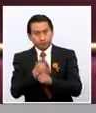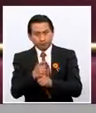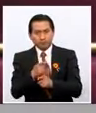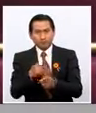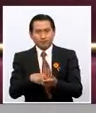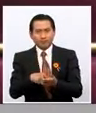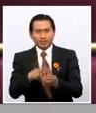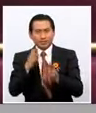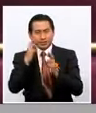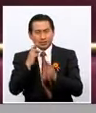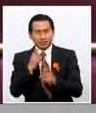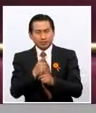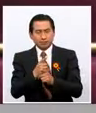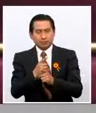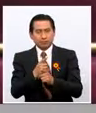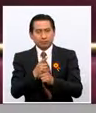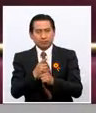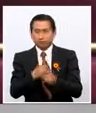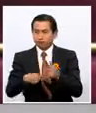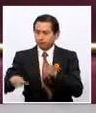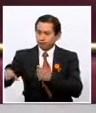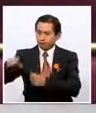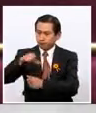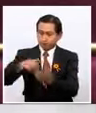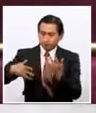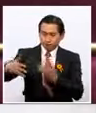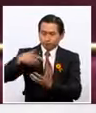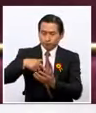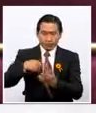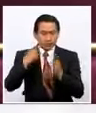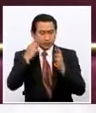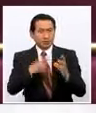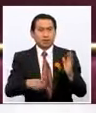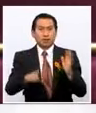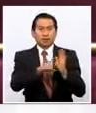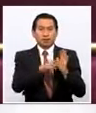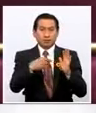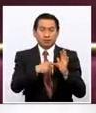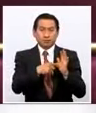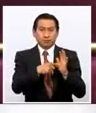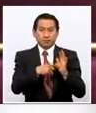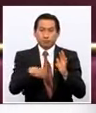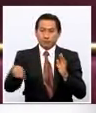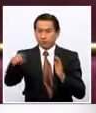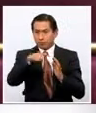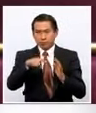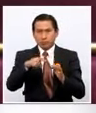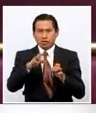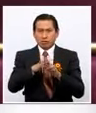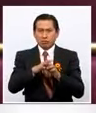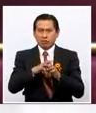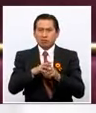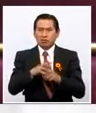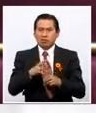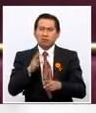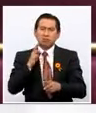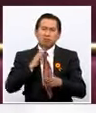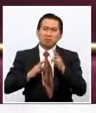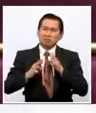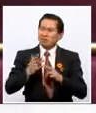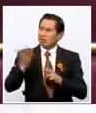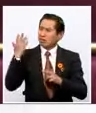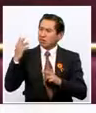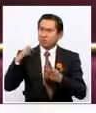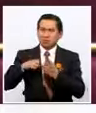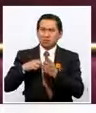que terminan conviviendo bajo la ley que terminan superando los vicios del pasado y